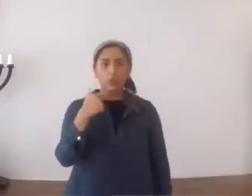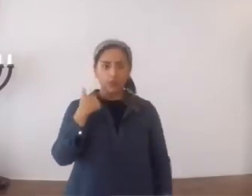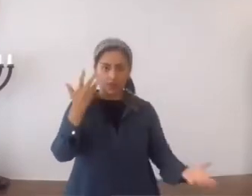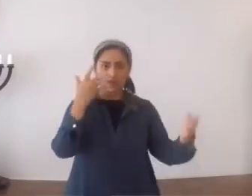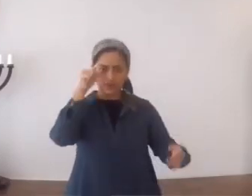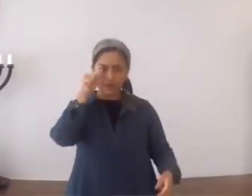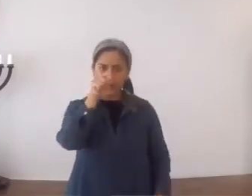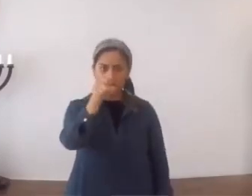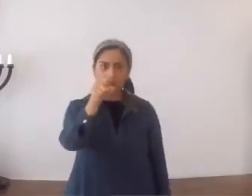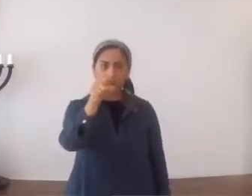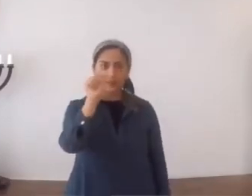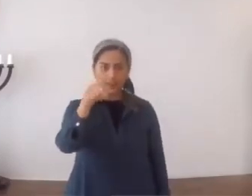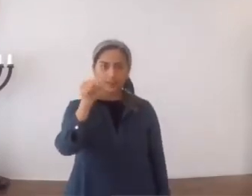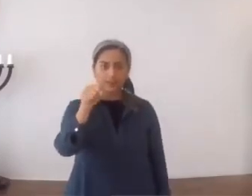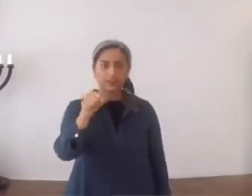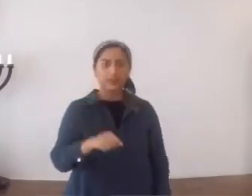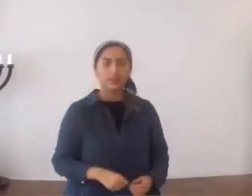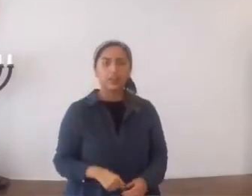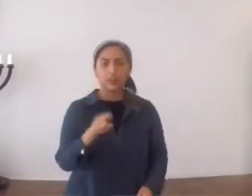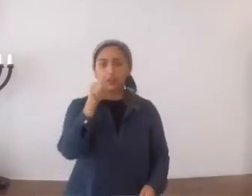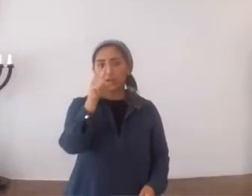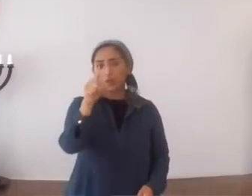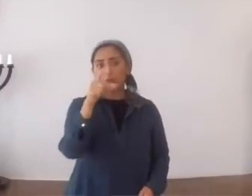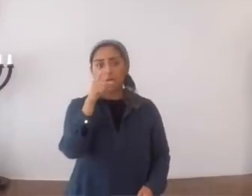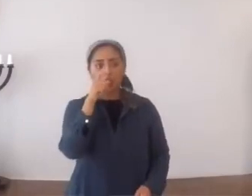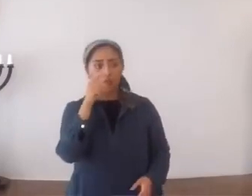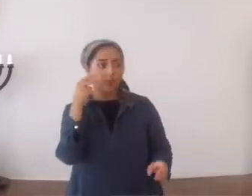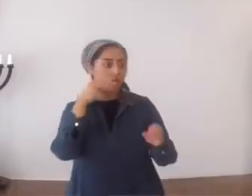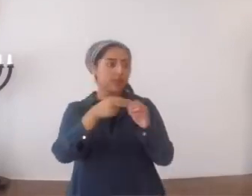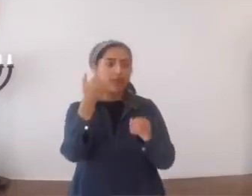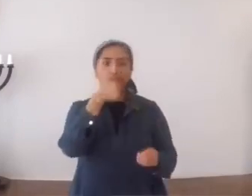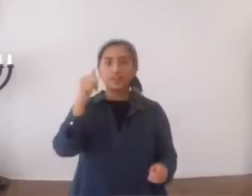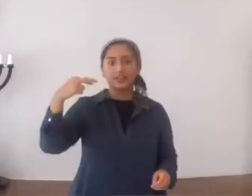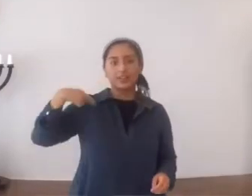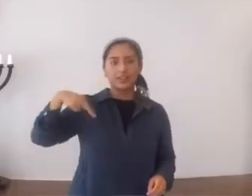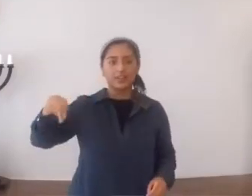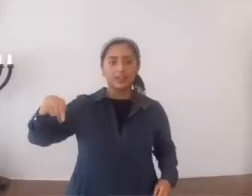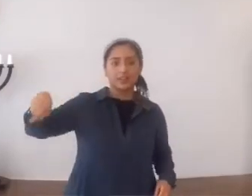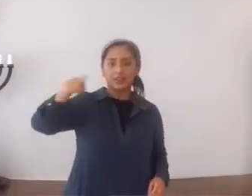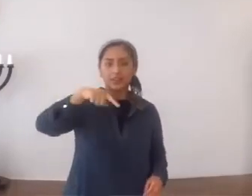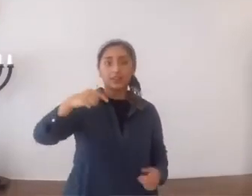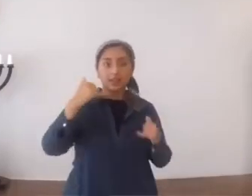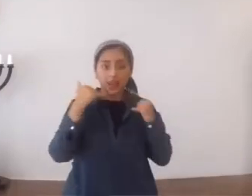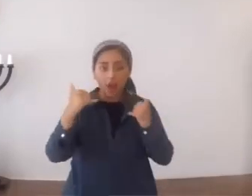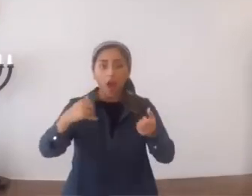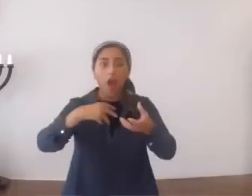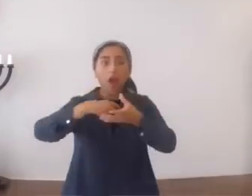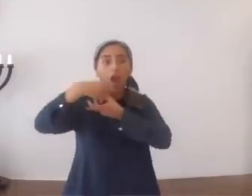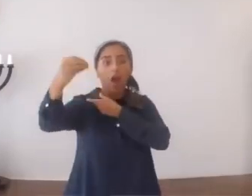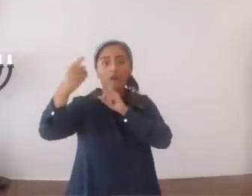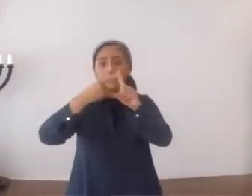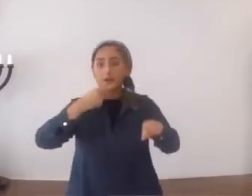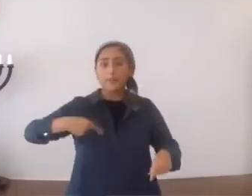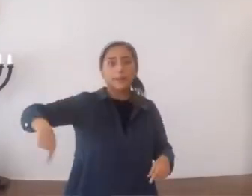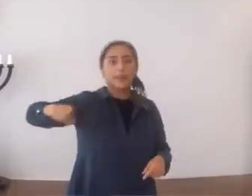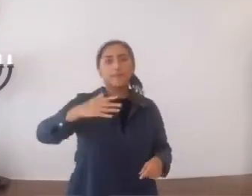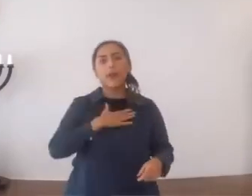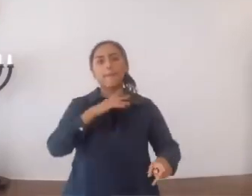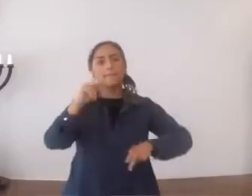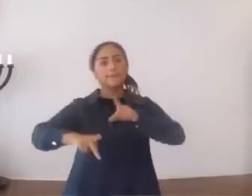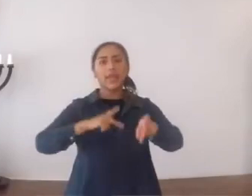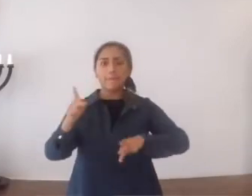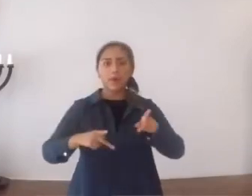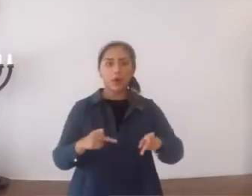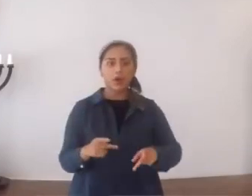Sí, estamos orando por ti. Tú que estás metido en todas estas religiones, Salid del medio de